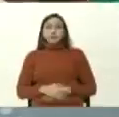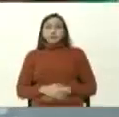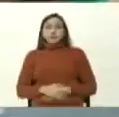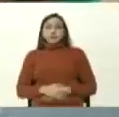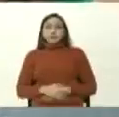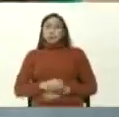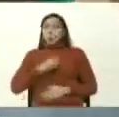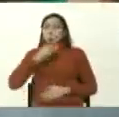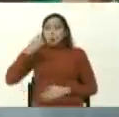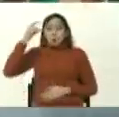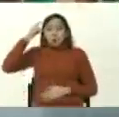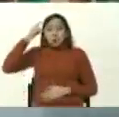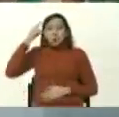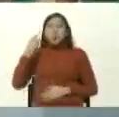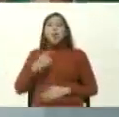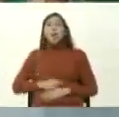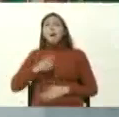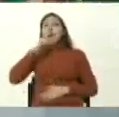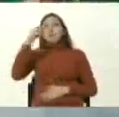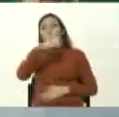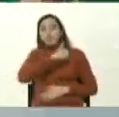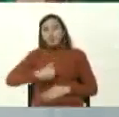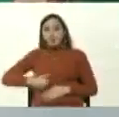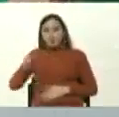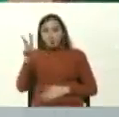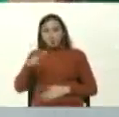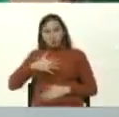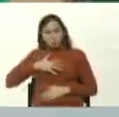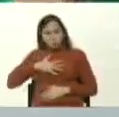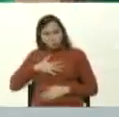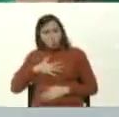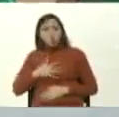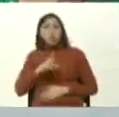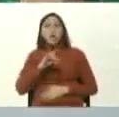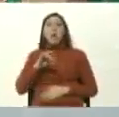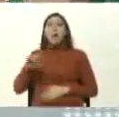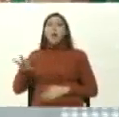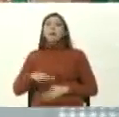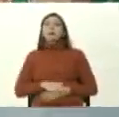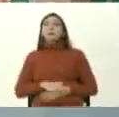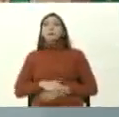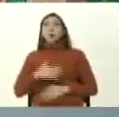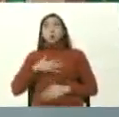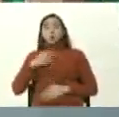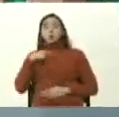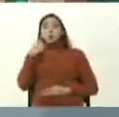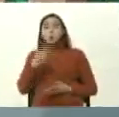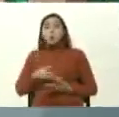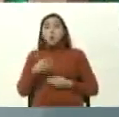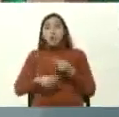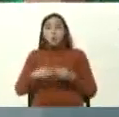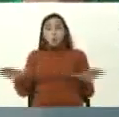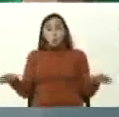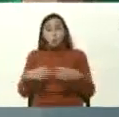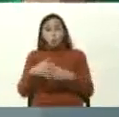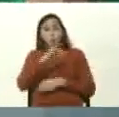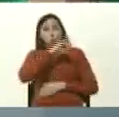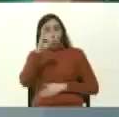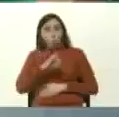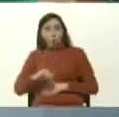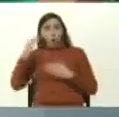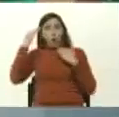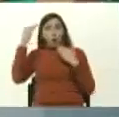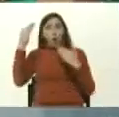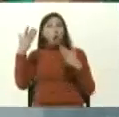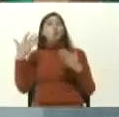Buenos días, presidente. Yo soy Danelli Olano, soy vocera estatal de aquí del estado Zulia, y yo quisiera saludarlo